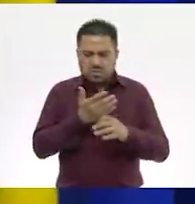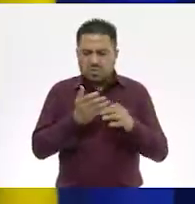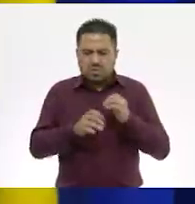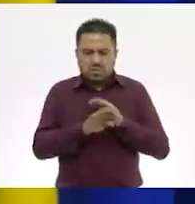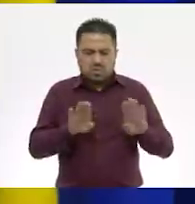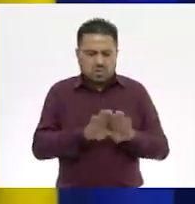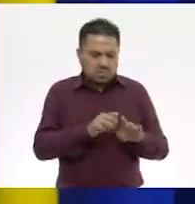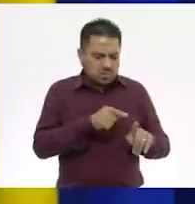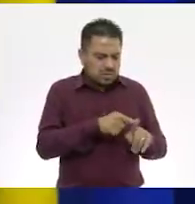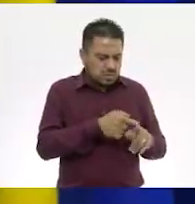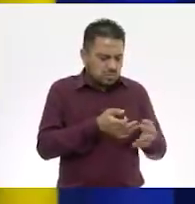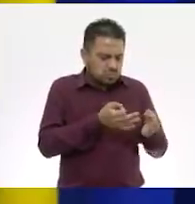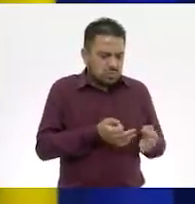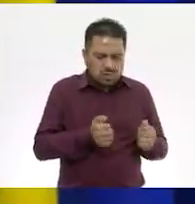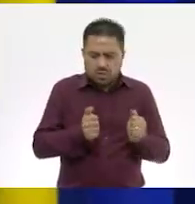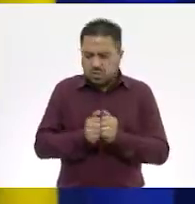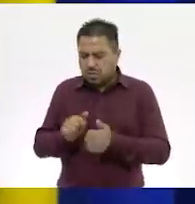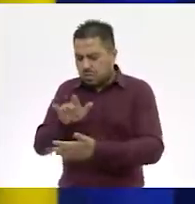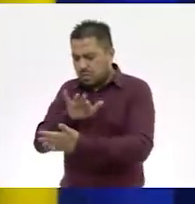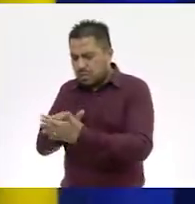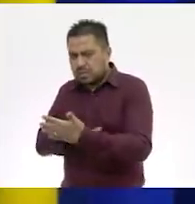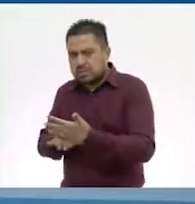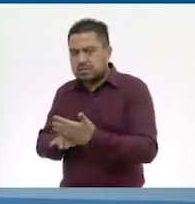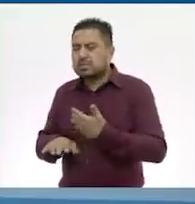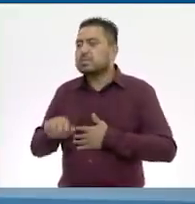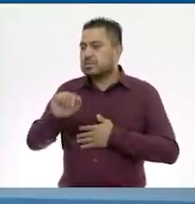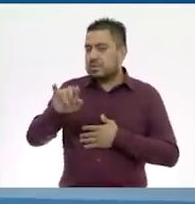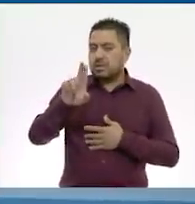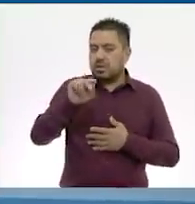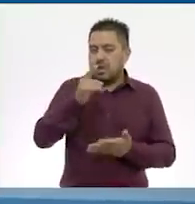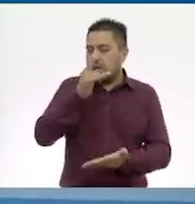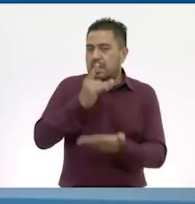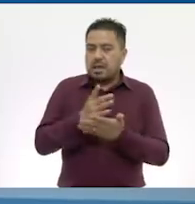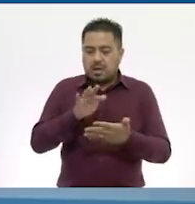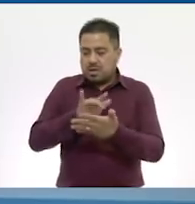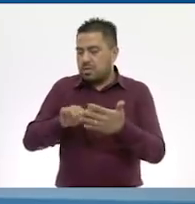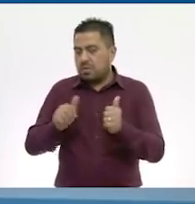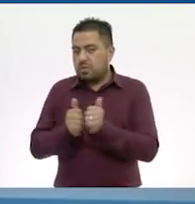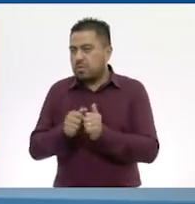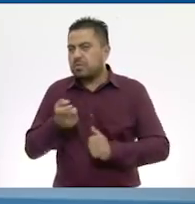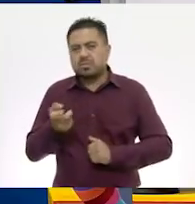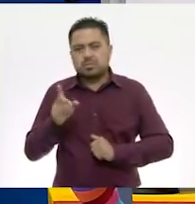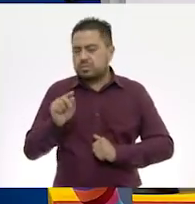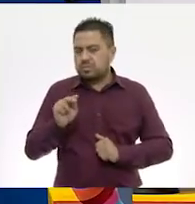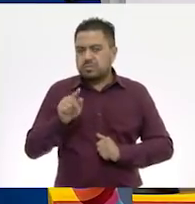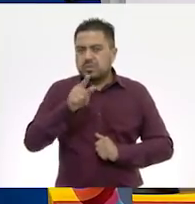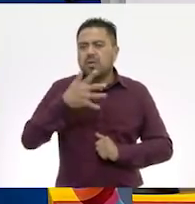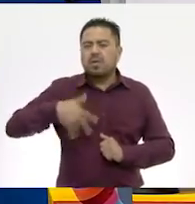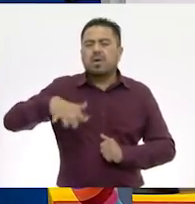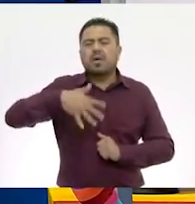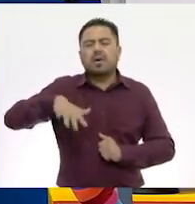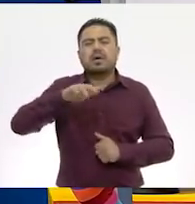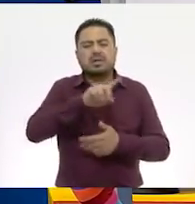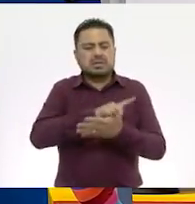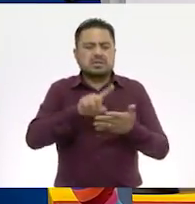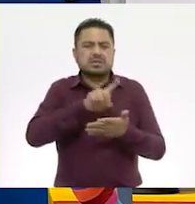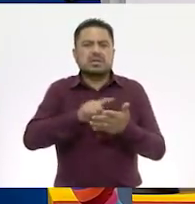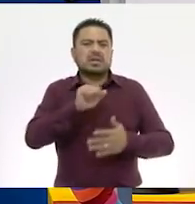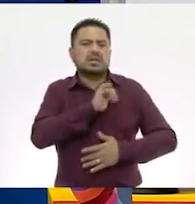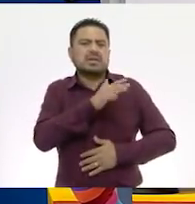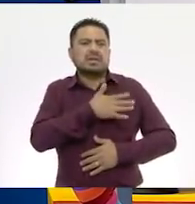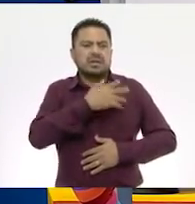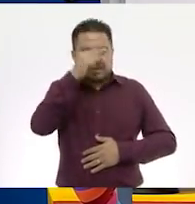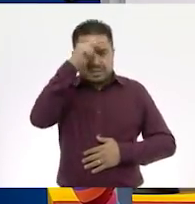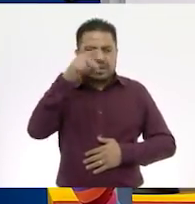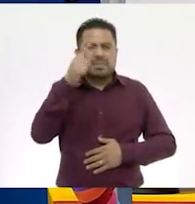un texto? Sí, pero no nada más aplica con los textos. Buscamos la palabra en el Diccionario del Español de